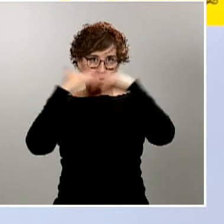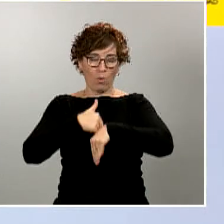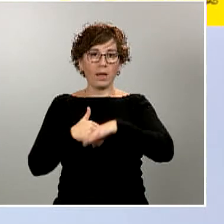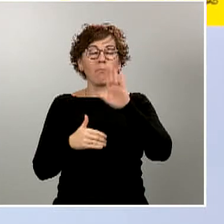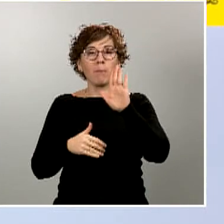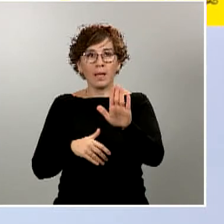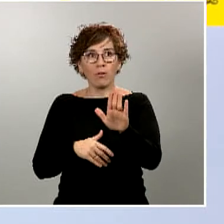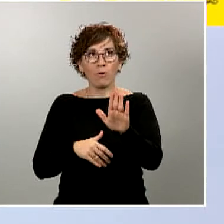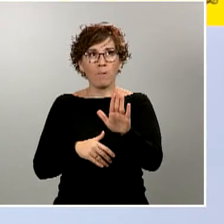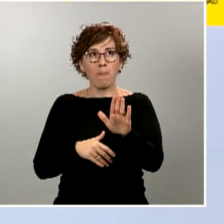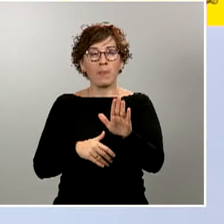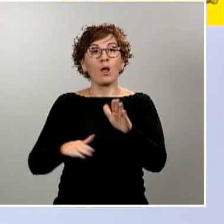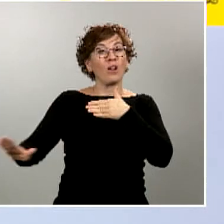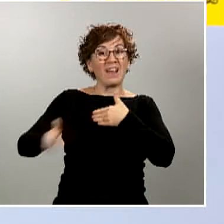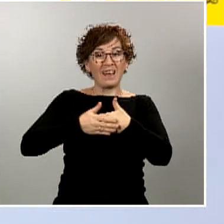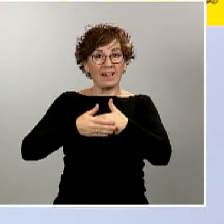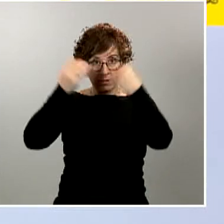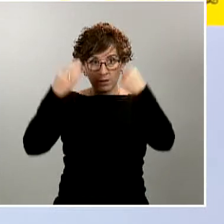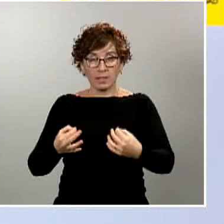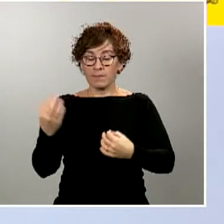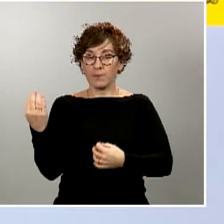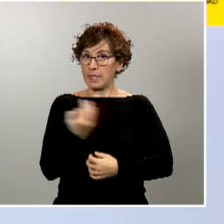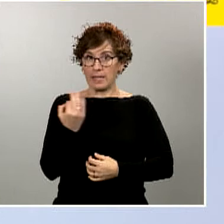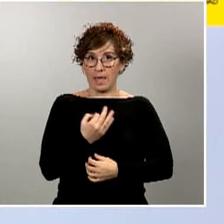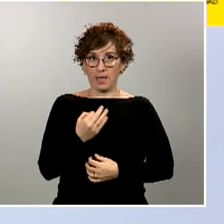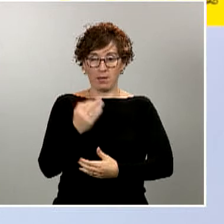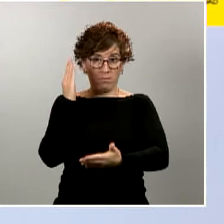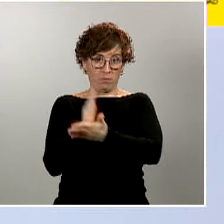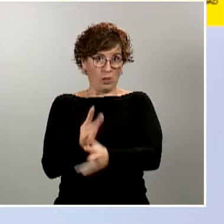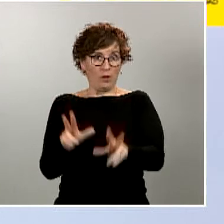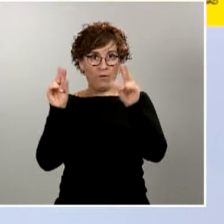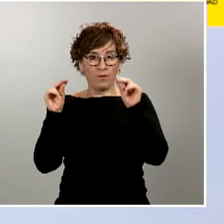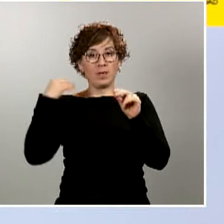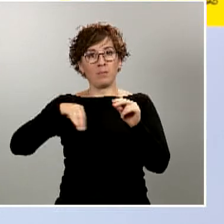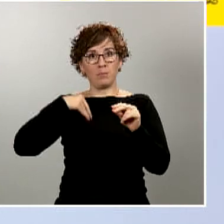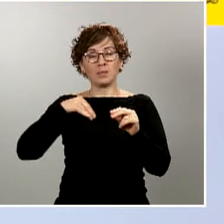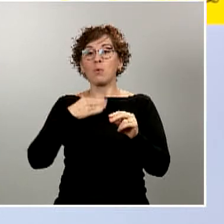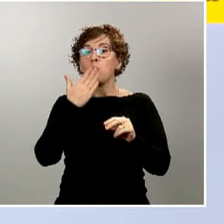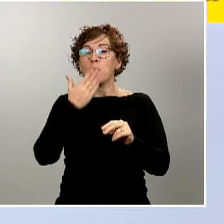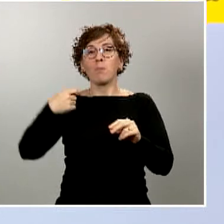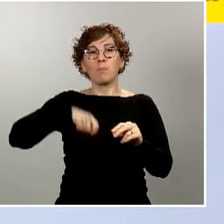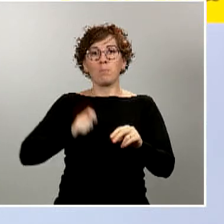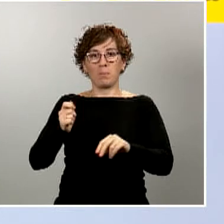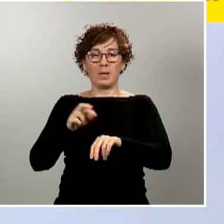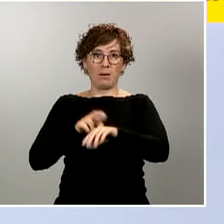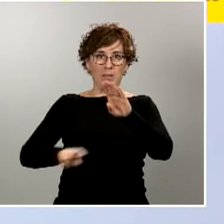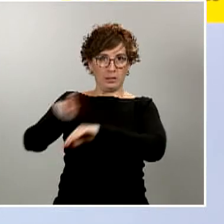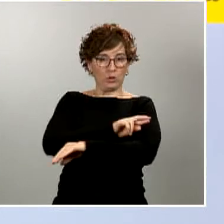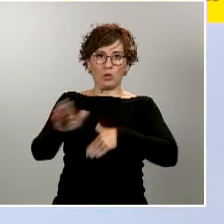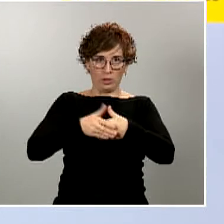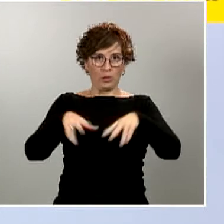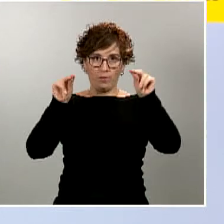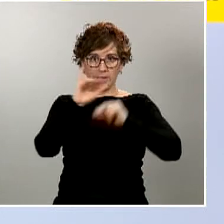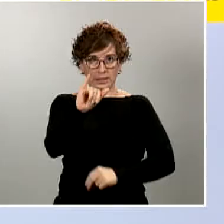punto final son las medidas que concluyan al cabo de esos permisos retribuidos. Ya que está en el uso de la palabra, EFE